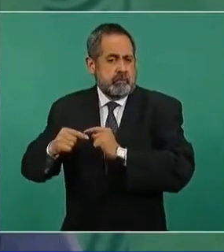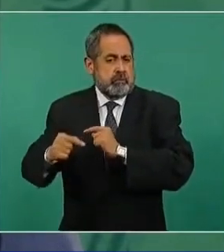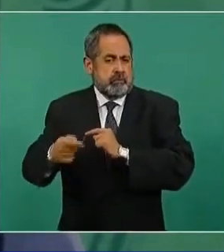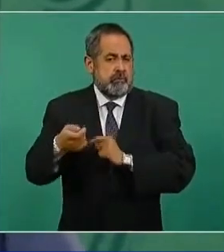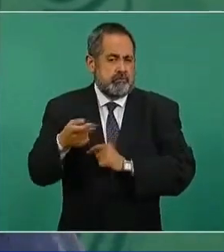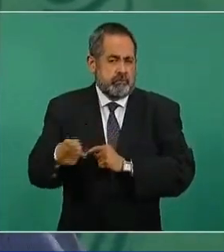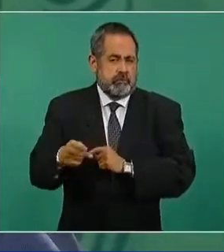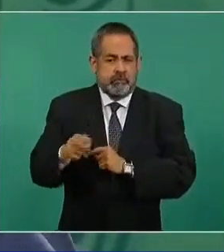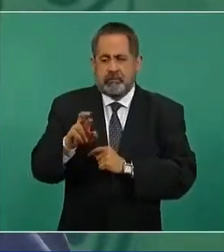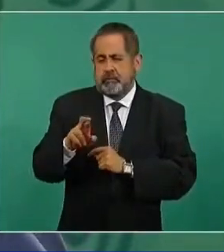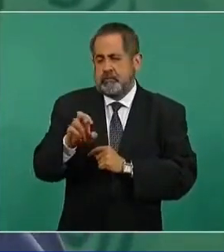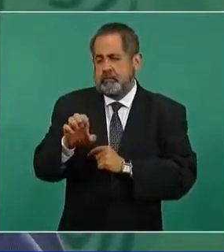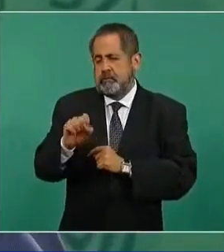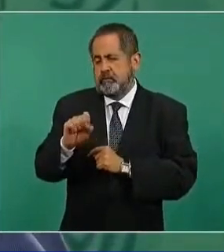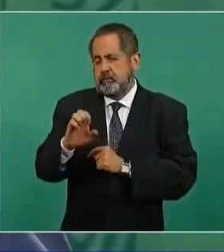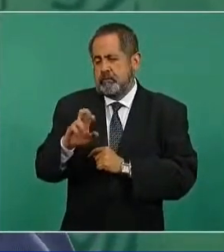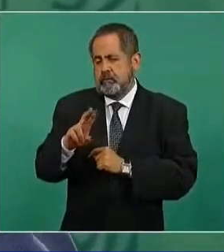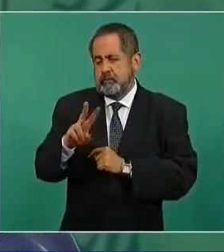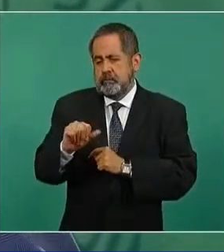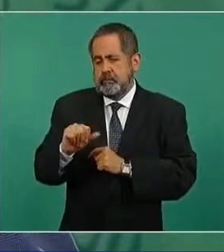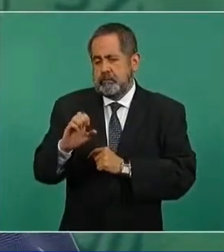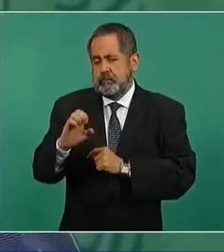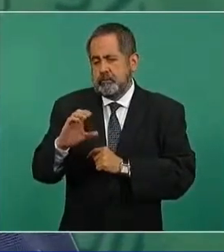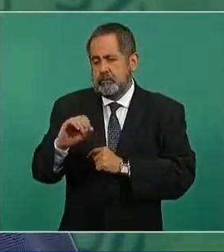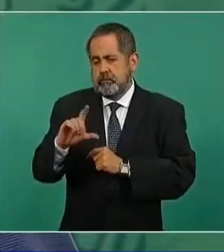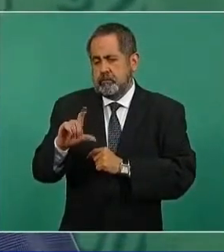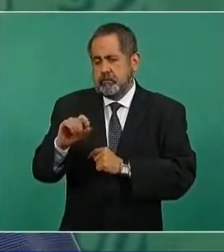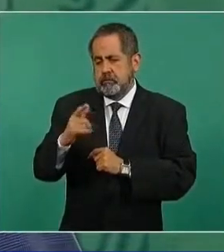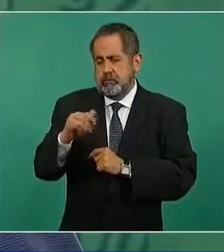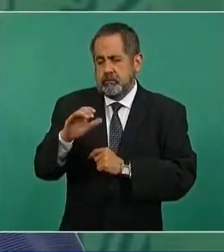ecológica. Por ejemplo, en Tulum,